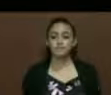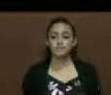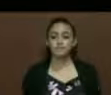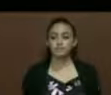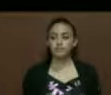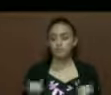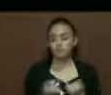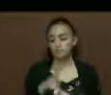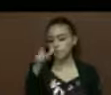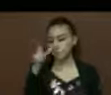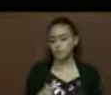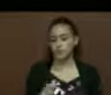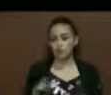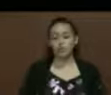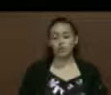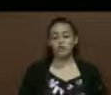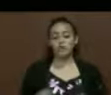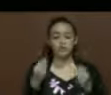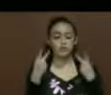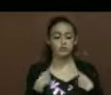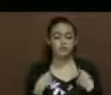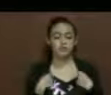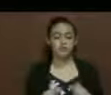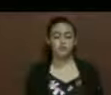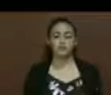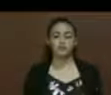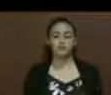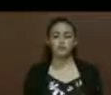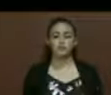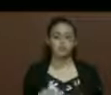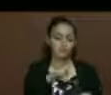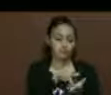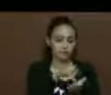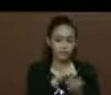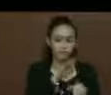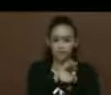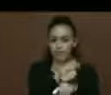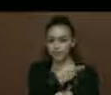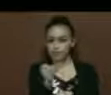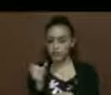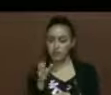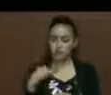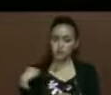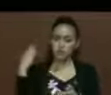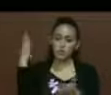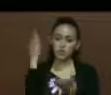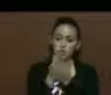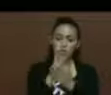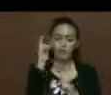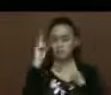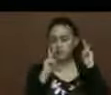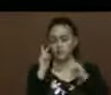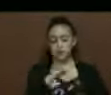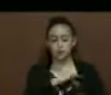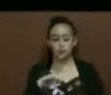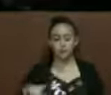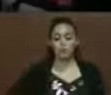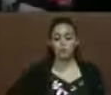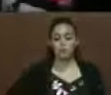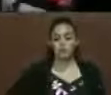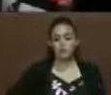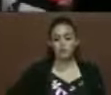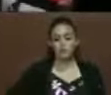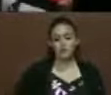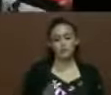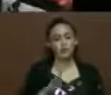las condiciones. Muchos de ellos están invirtiendo en el campo. Ahora que fui al municipio de, déjame